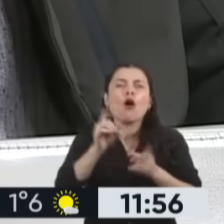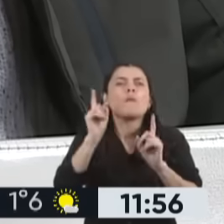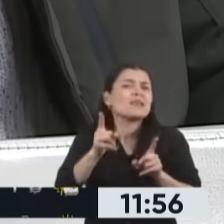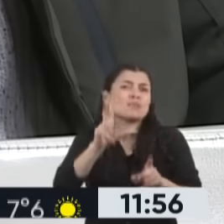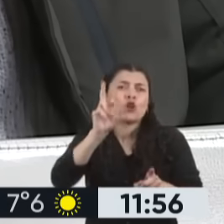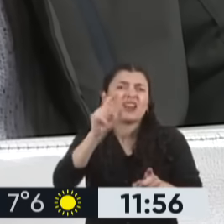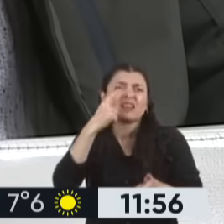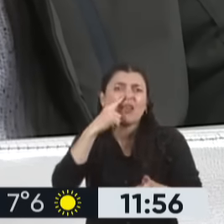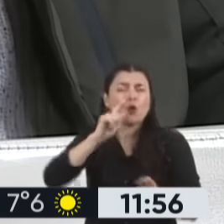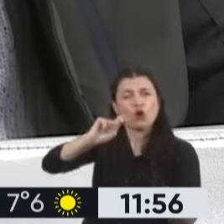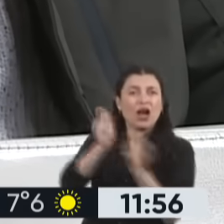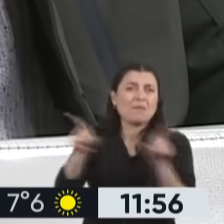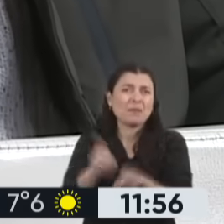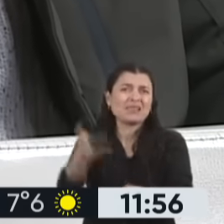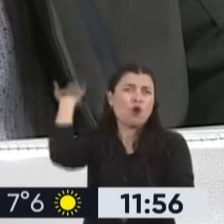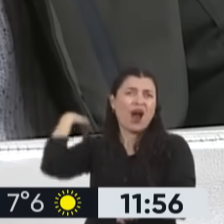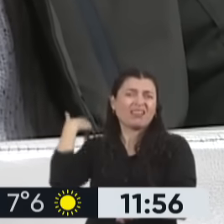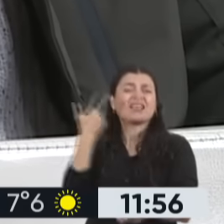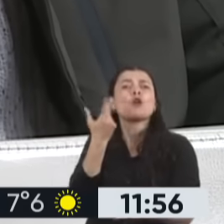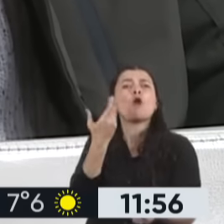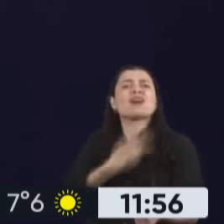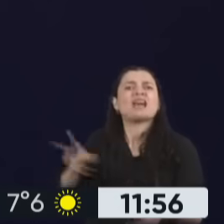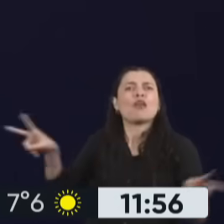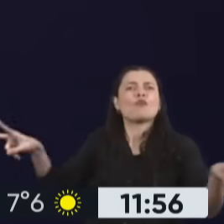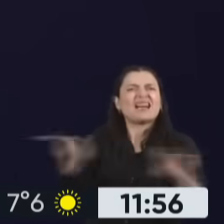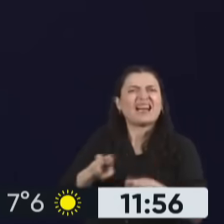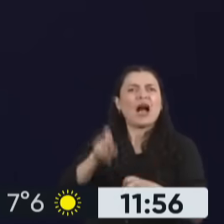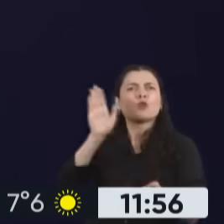las retenciones en el campo?